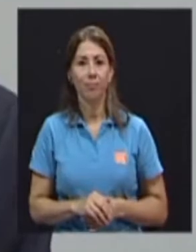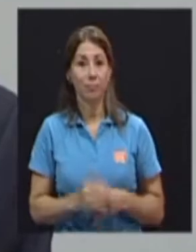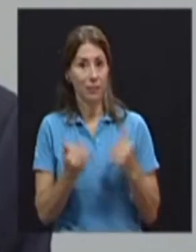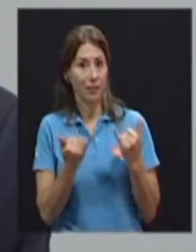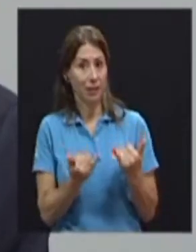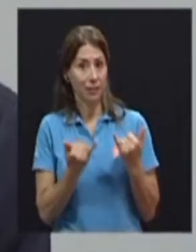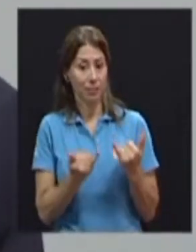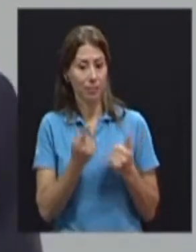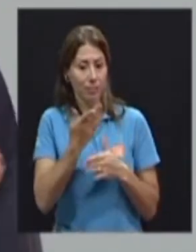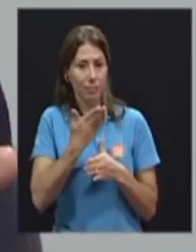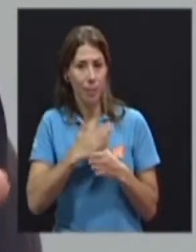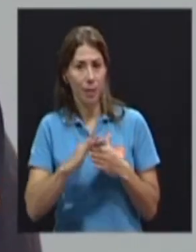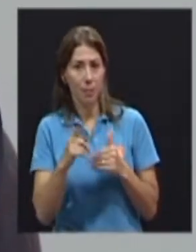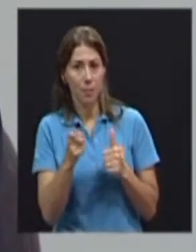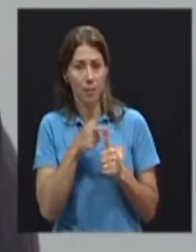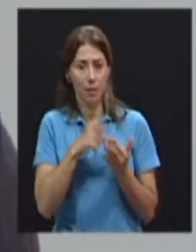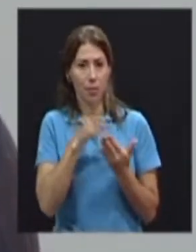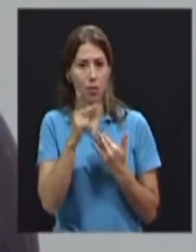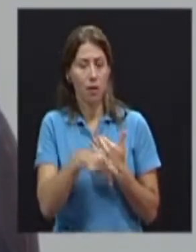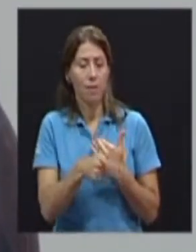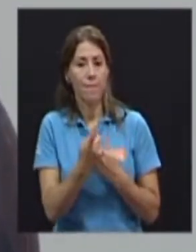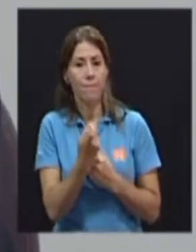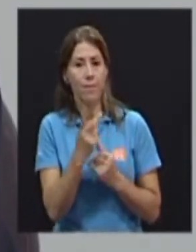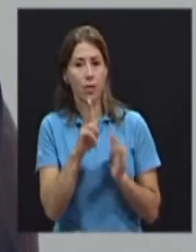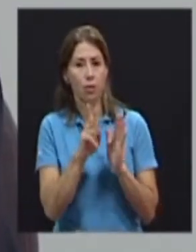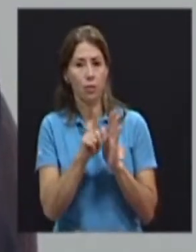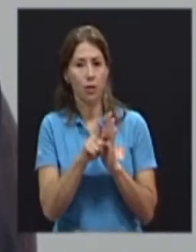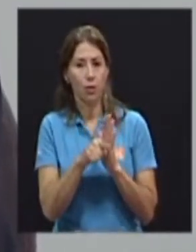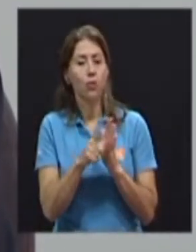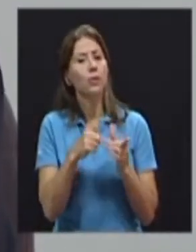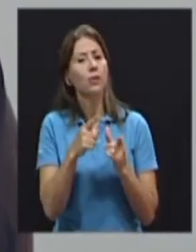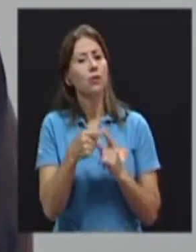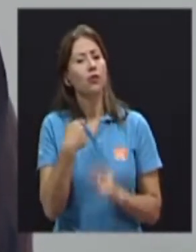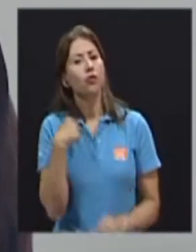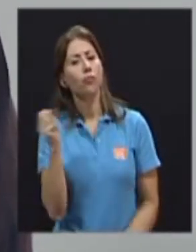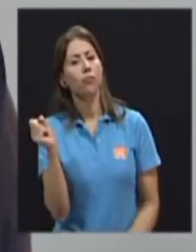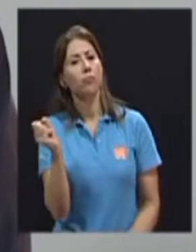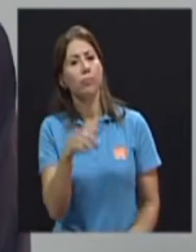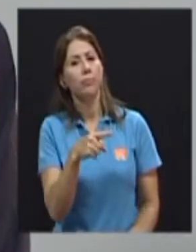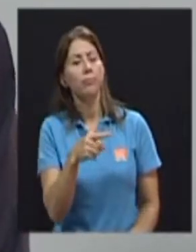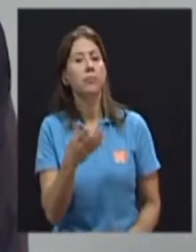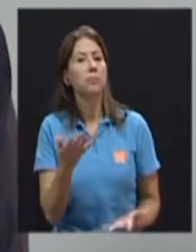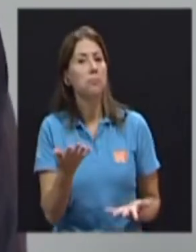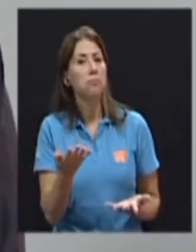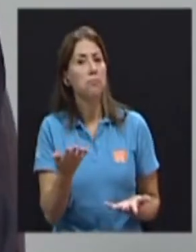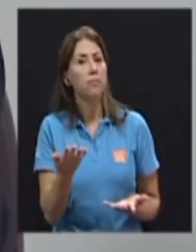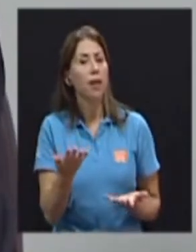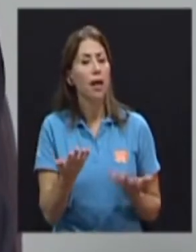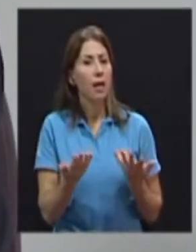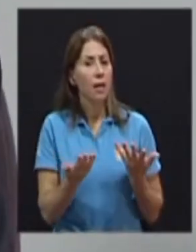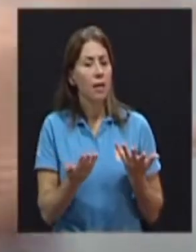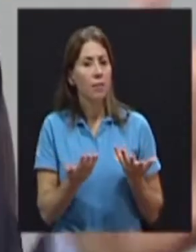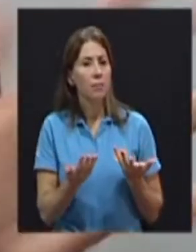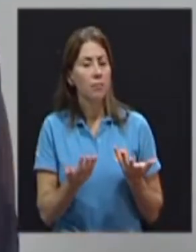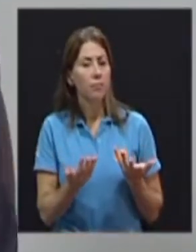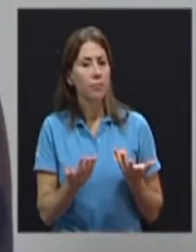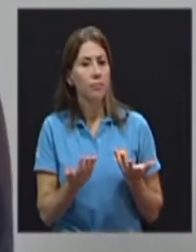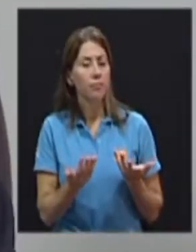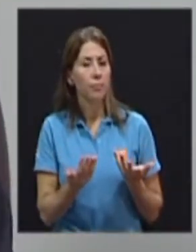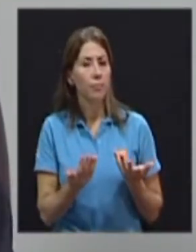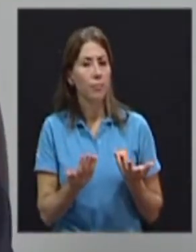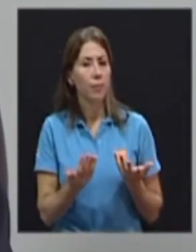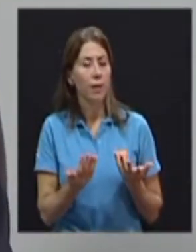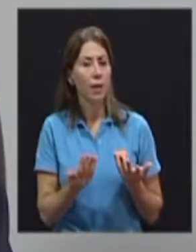nos quedan de este segmento, don Marcelo, una pregunta que alguna gente se hará: ¿qué tan alajuela es